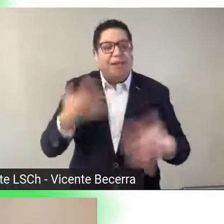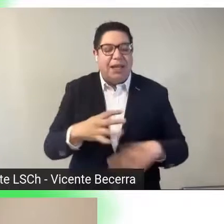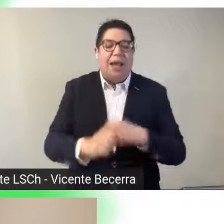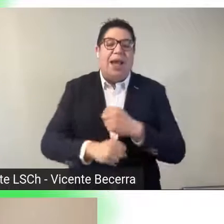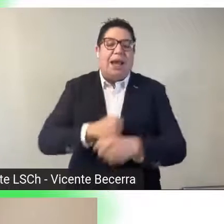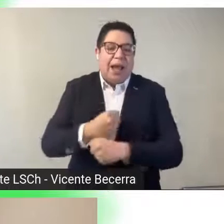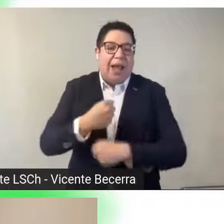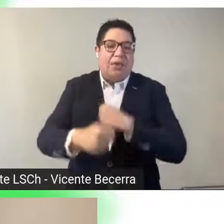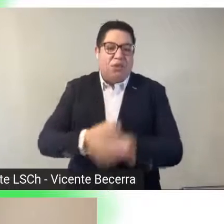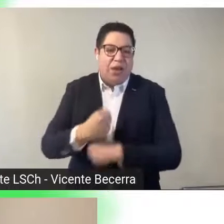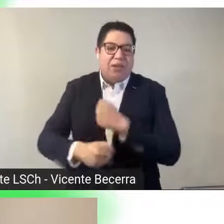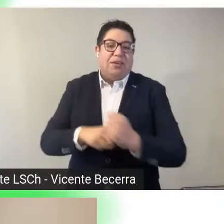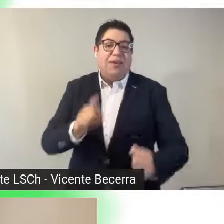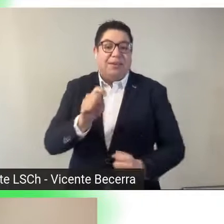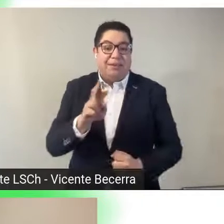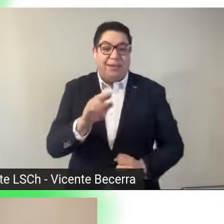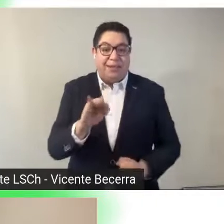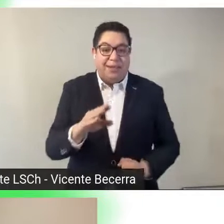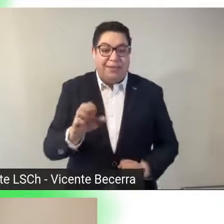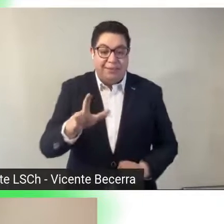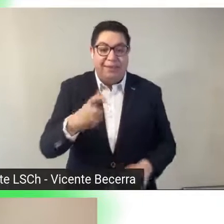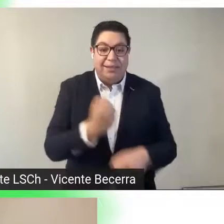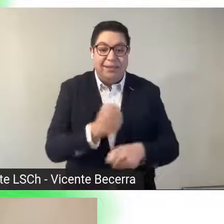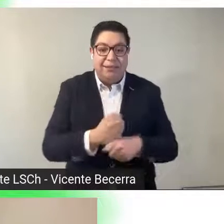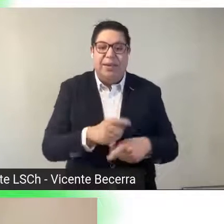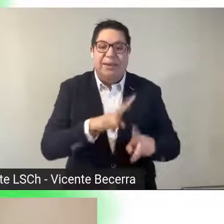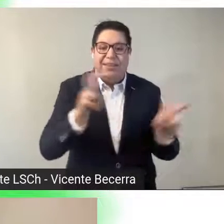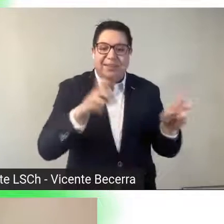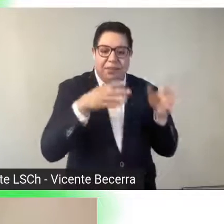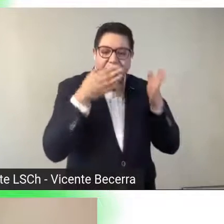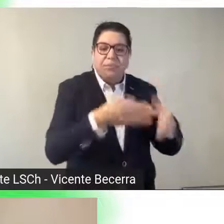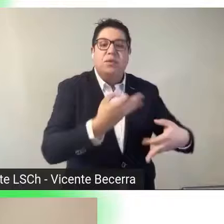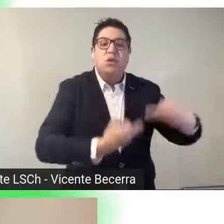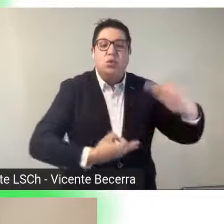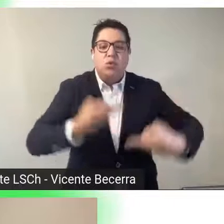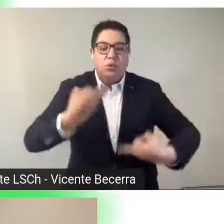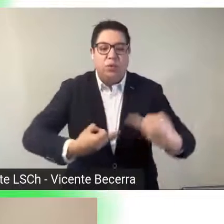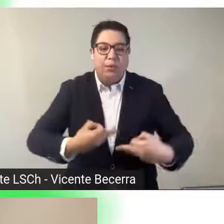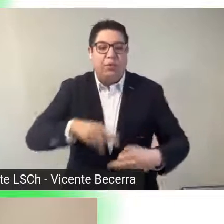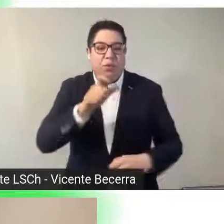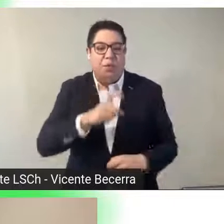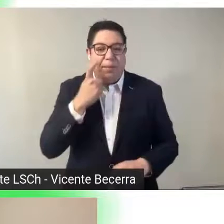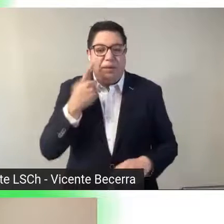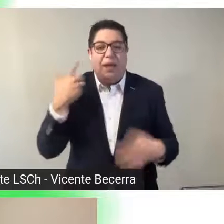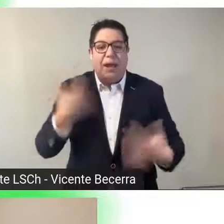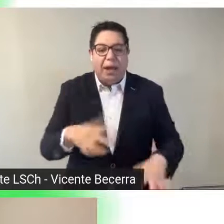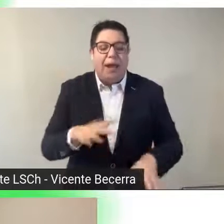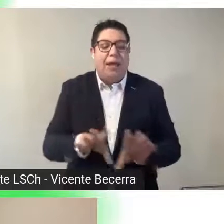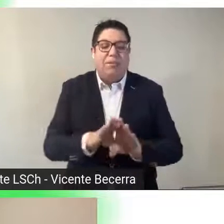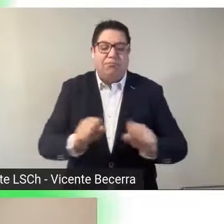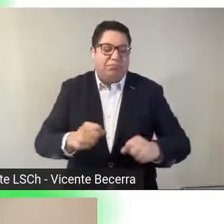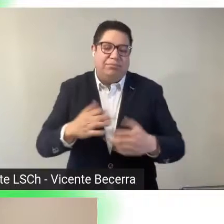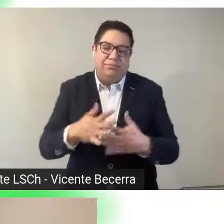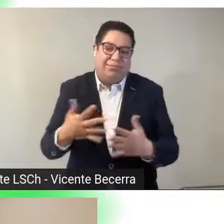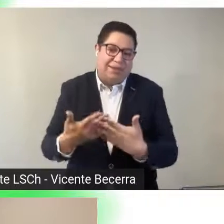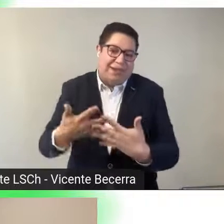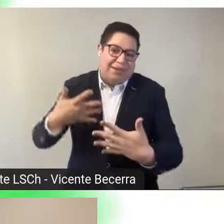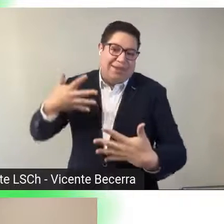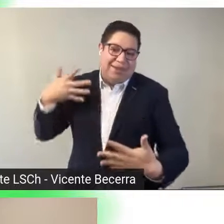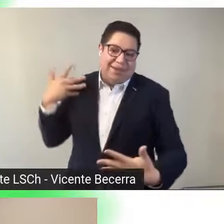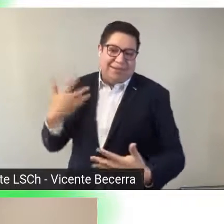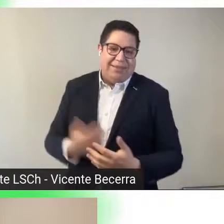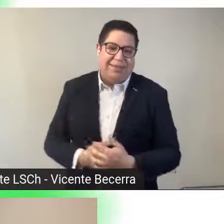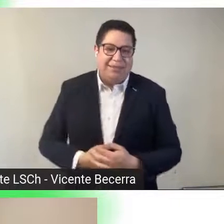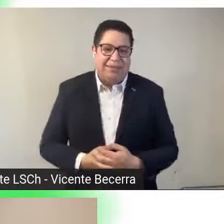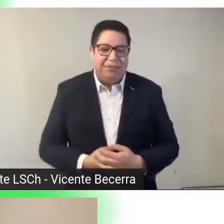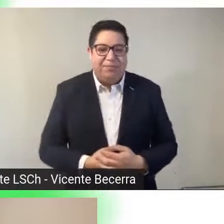TRICEL, sino que en el sistema judicial chileno, con una vasta experiencia de décadas, que no voy a entrar a detallar,